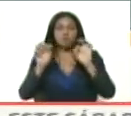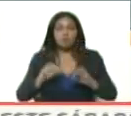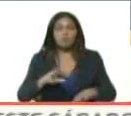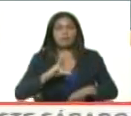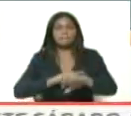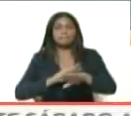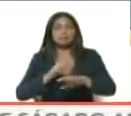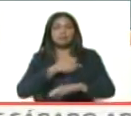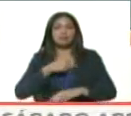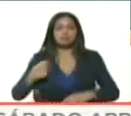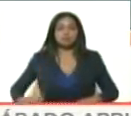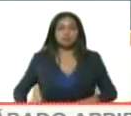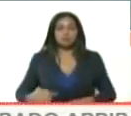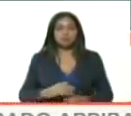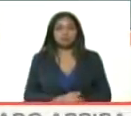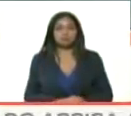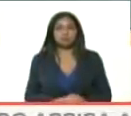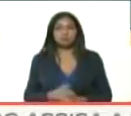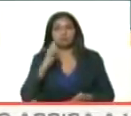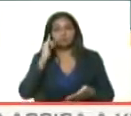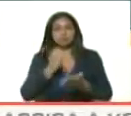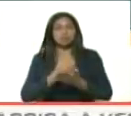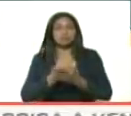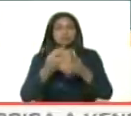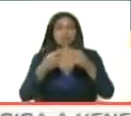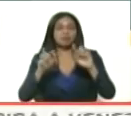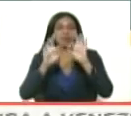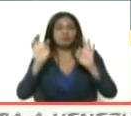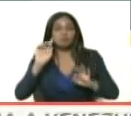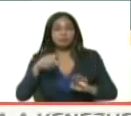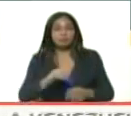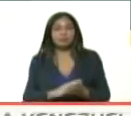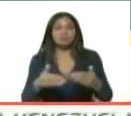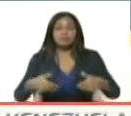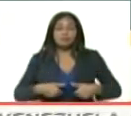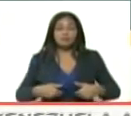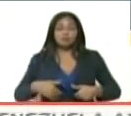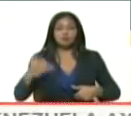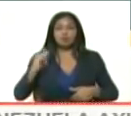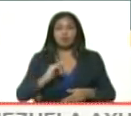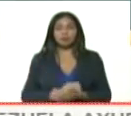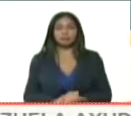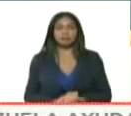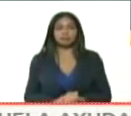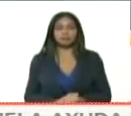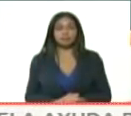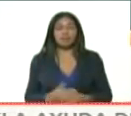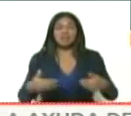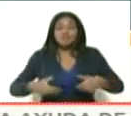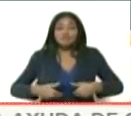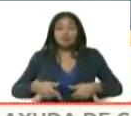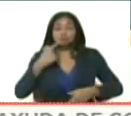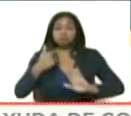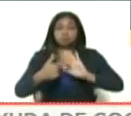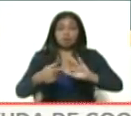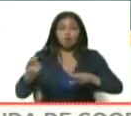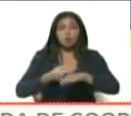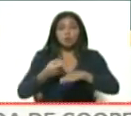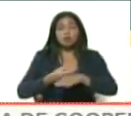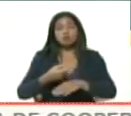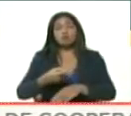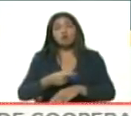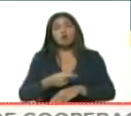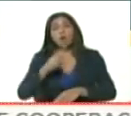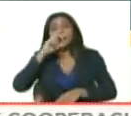médicos chinos, han sido testigos de excepción del esfuerzo ejemplar del gobierno del presidente